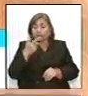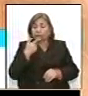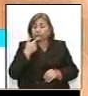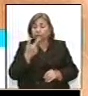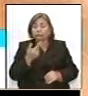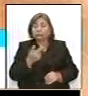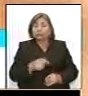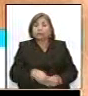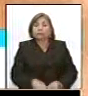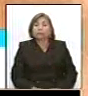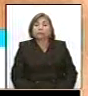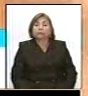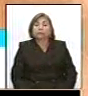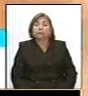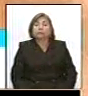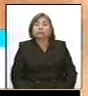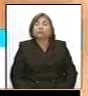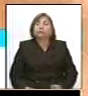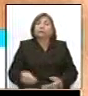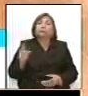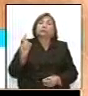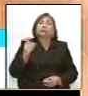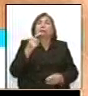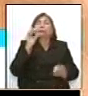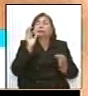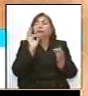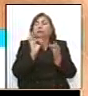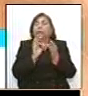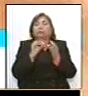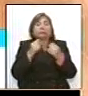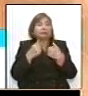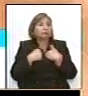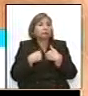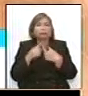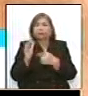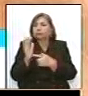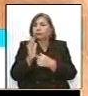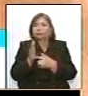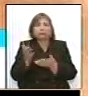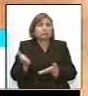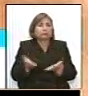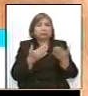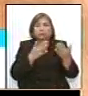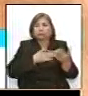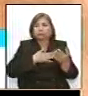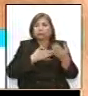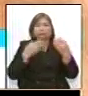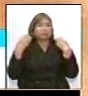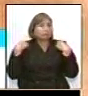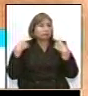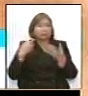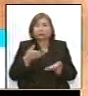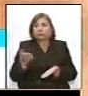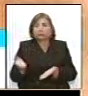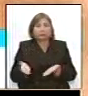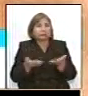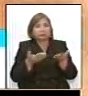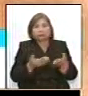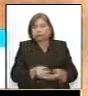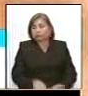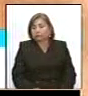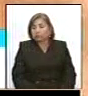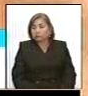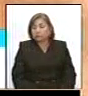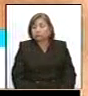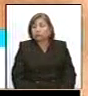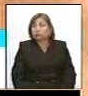cito textualmente: lo primero que hay que precisar es que yo no presenté esos informes ni mi despacho presentó esos informes.